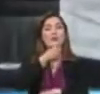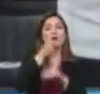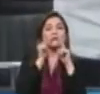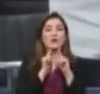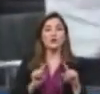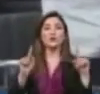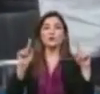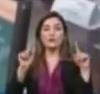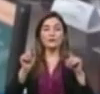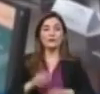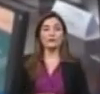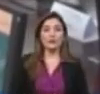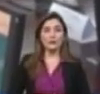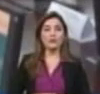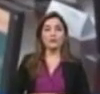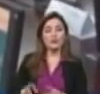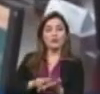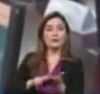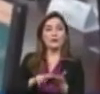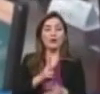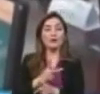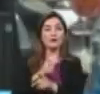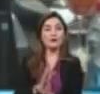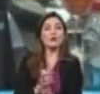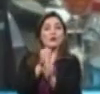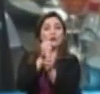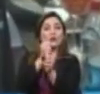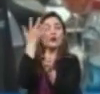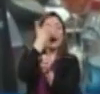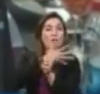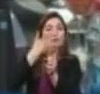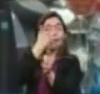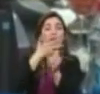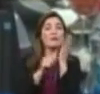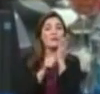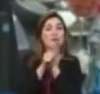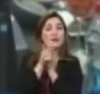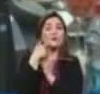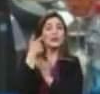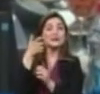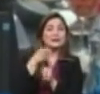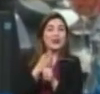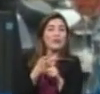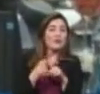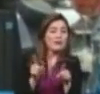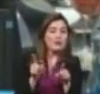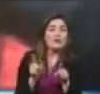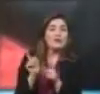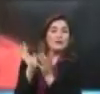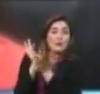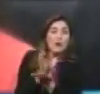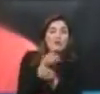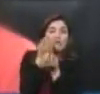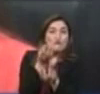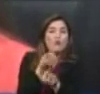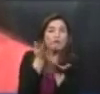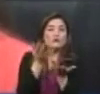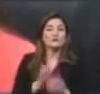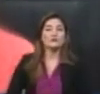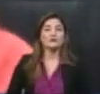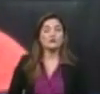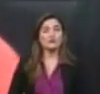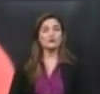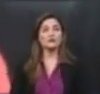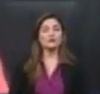prensa, dada después de la reunión del Consejo de Seguridad en Esmeraldas con los ministros, realizó varias declaraciones. Un atentado